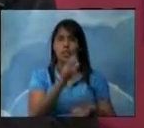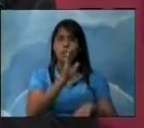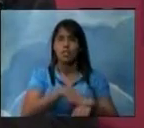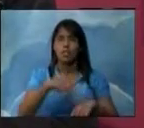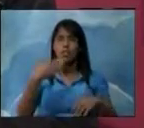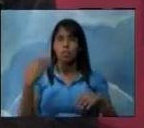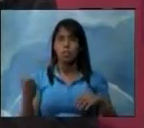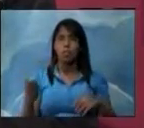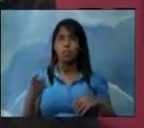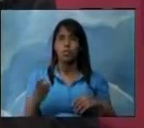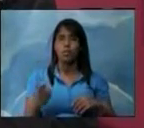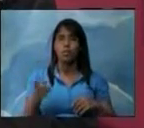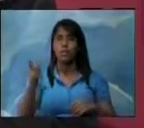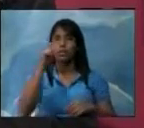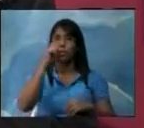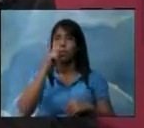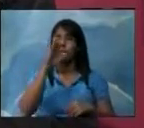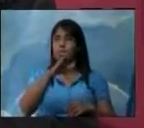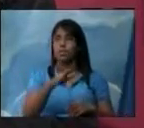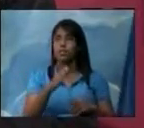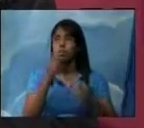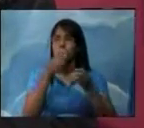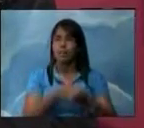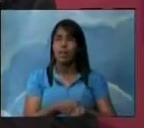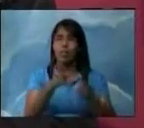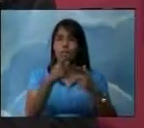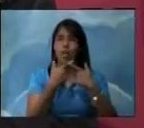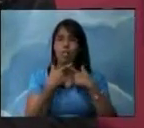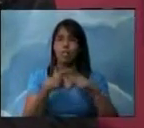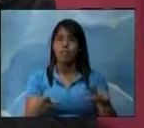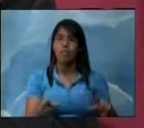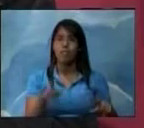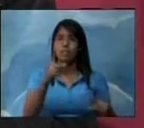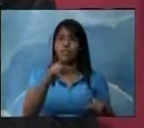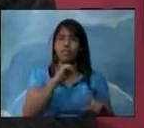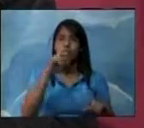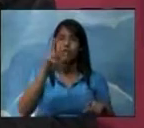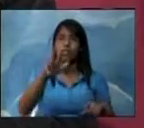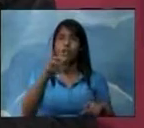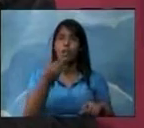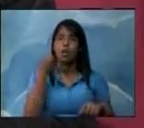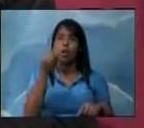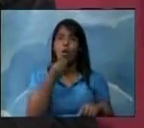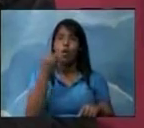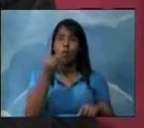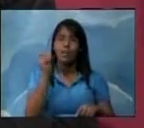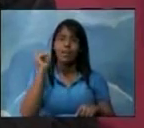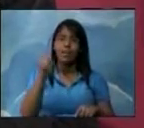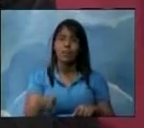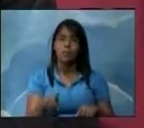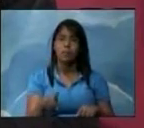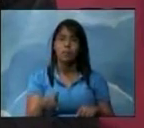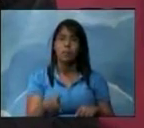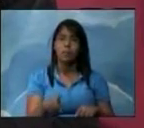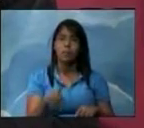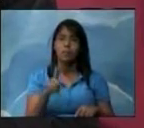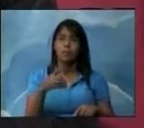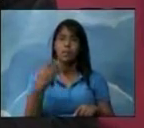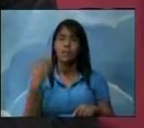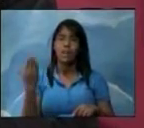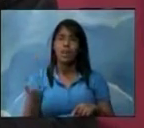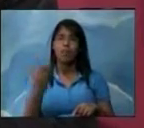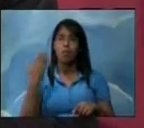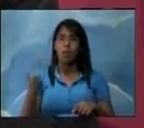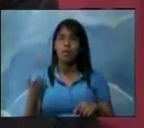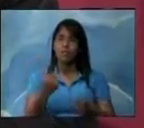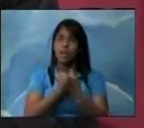porque Daniel está marcando la diferencia, y estos tres jóvenes también. Qué